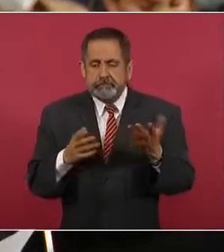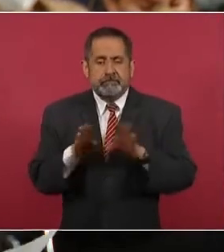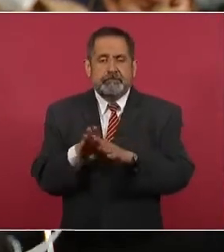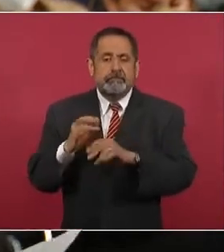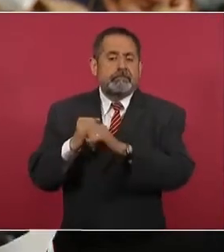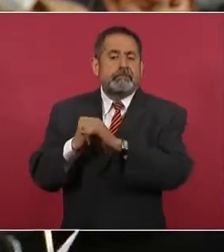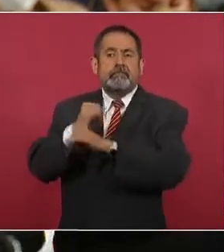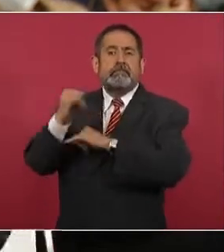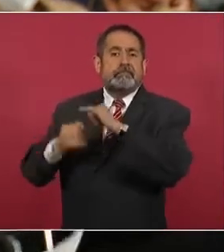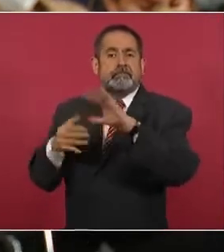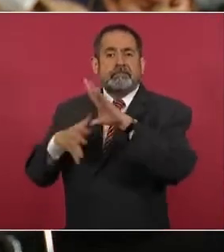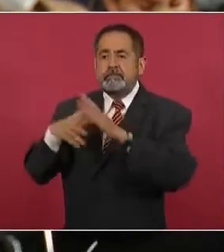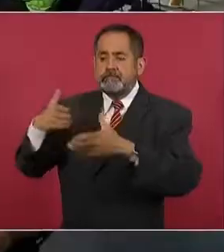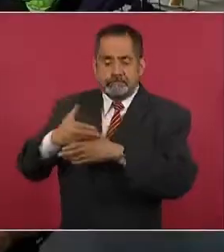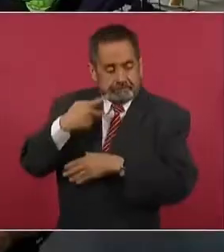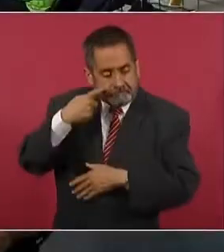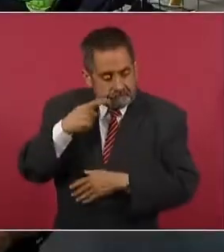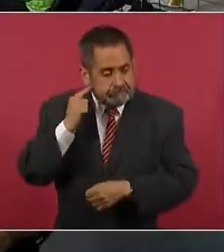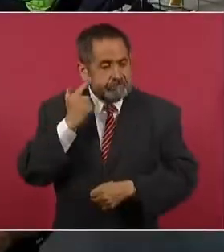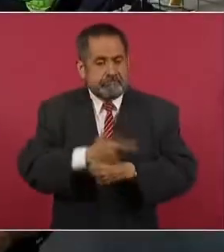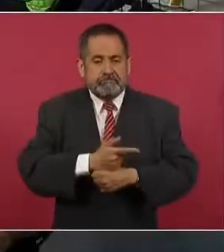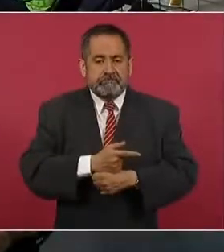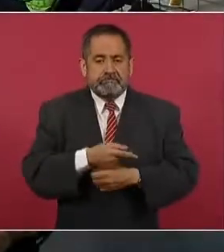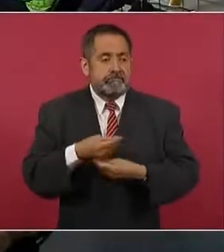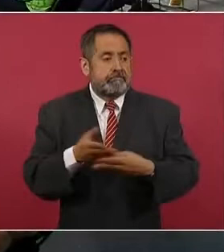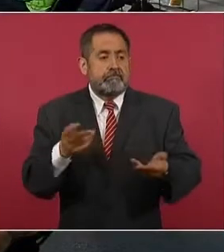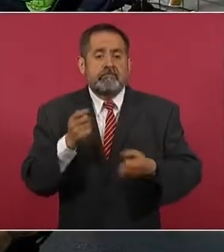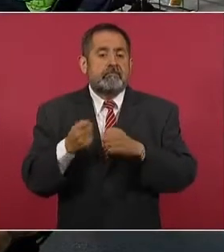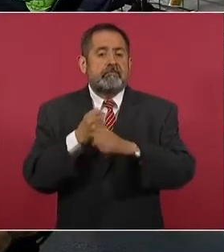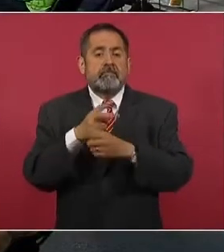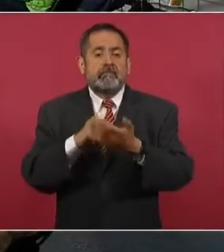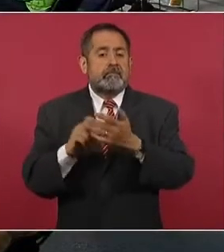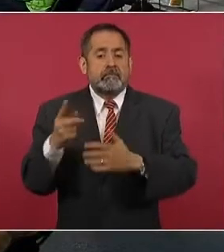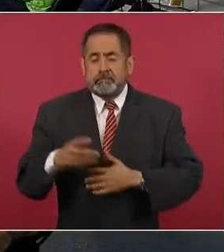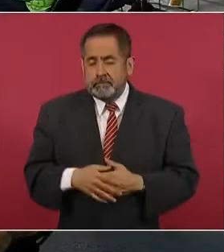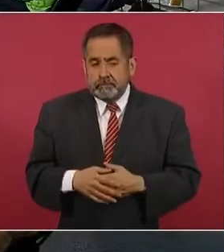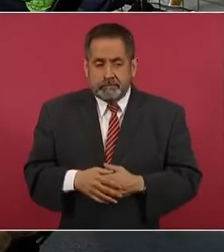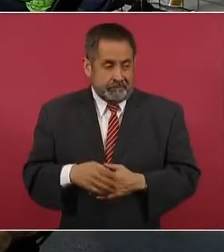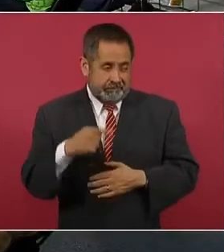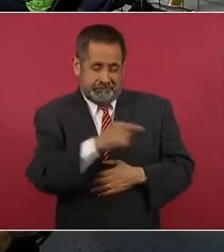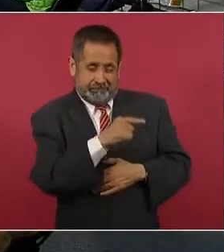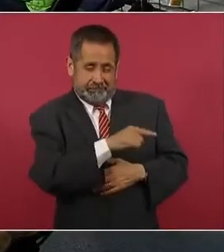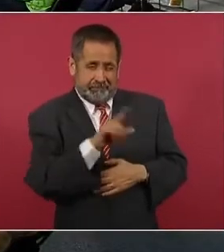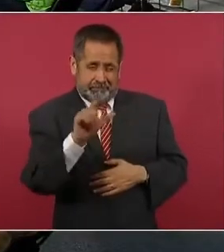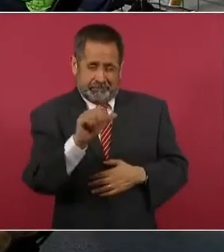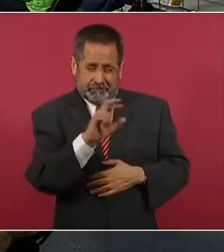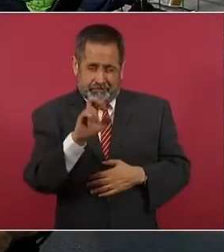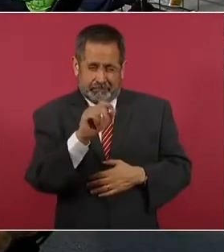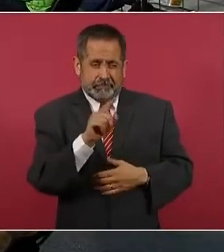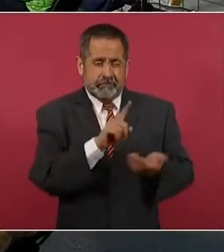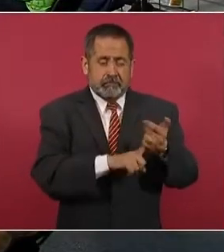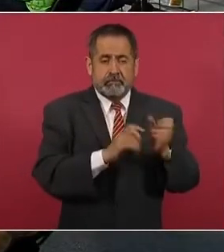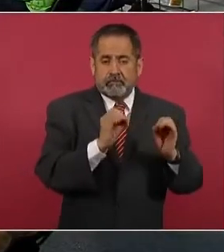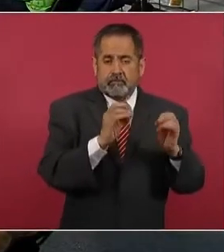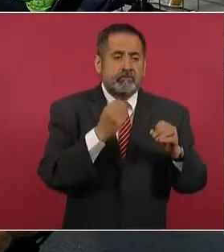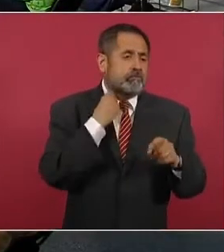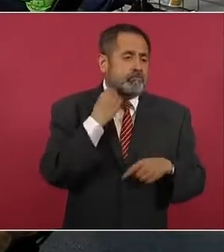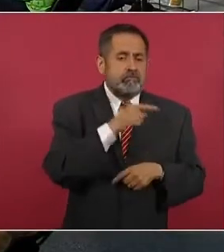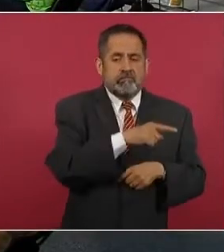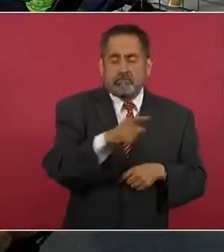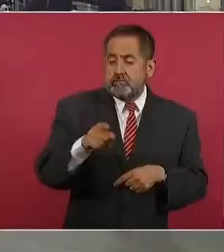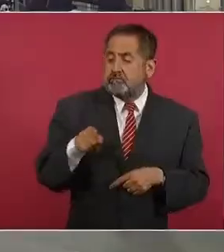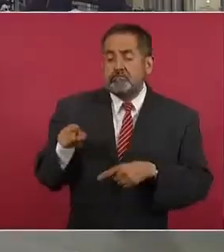del 28 de mayo del 2021. Los despachos de Larrea inventaron un juicio laboral por causas de fuerza mayor